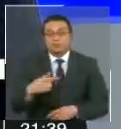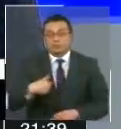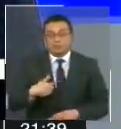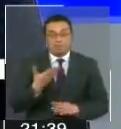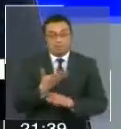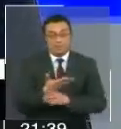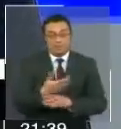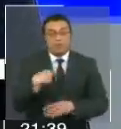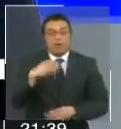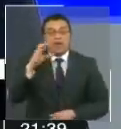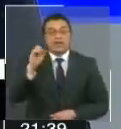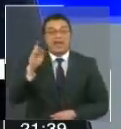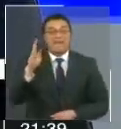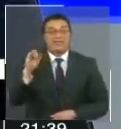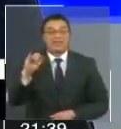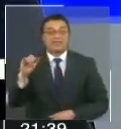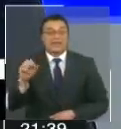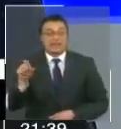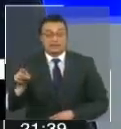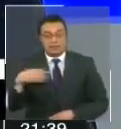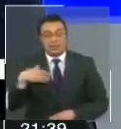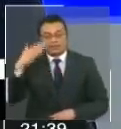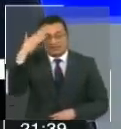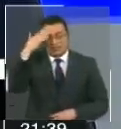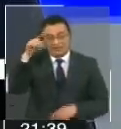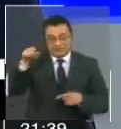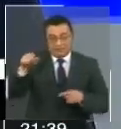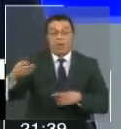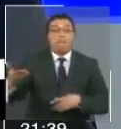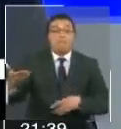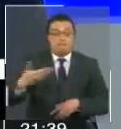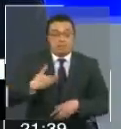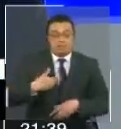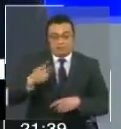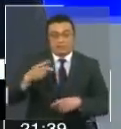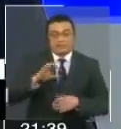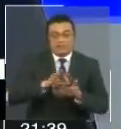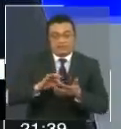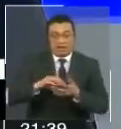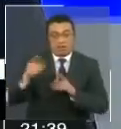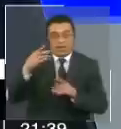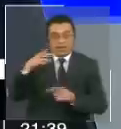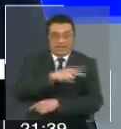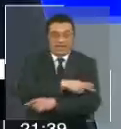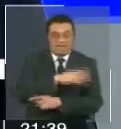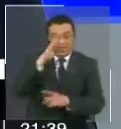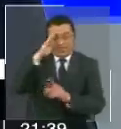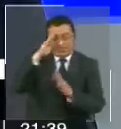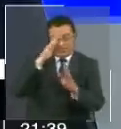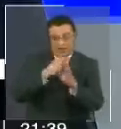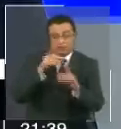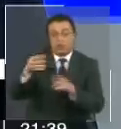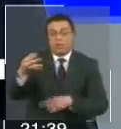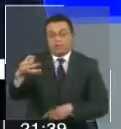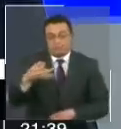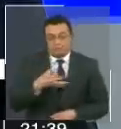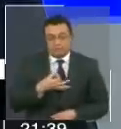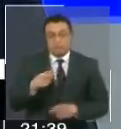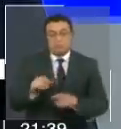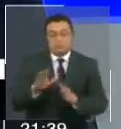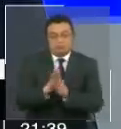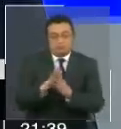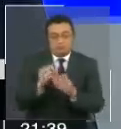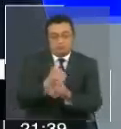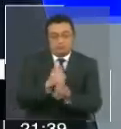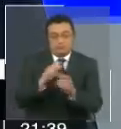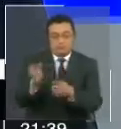renuncia Sebastián Cabezas, que era el entonces secretario ejecutivo del programa, mi jefe directo. Él me señaló que